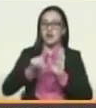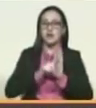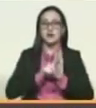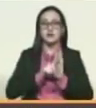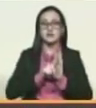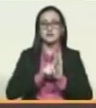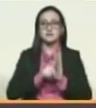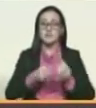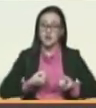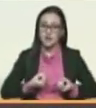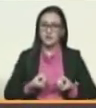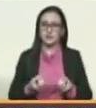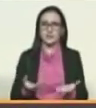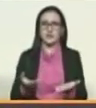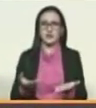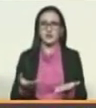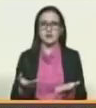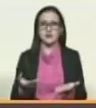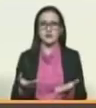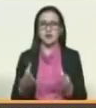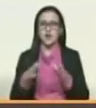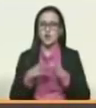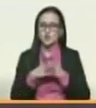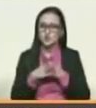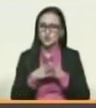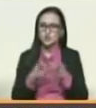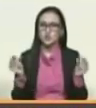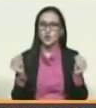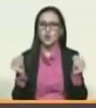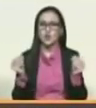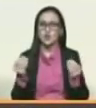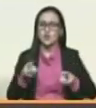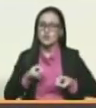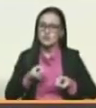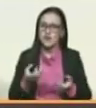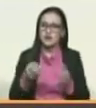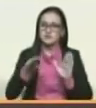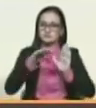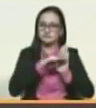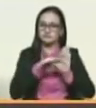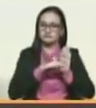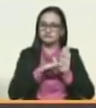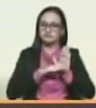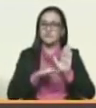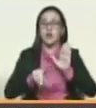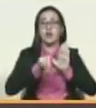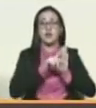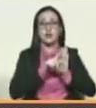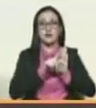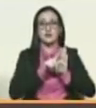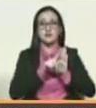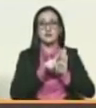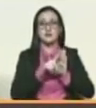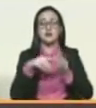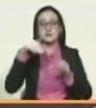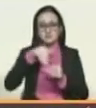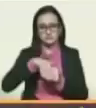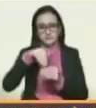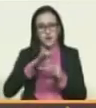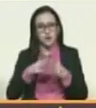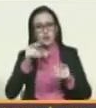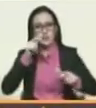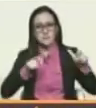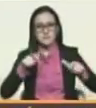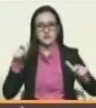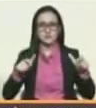podamos garantizar todo, darle las garantías electorales tanto a las electoras como a los electores, como a